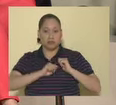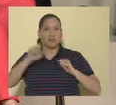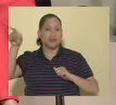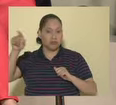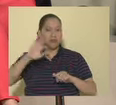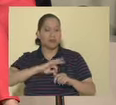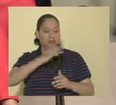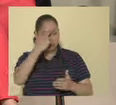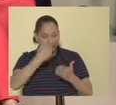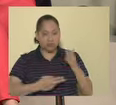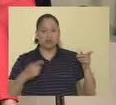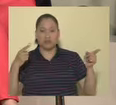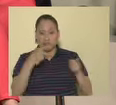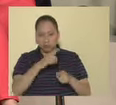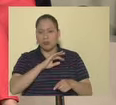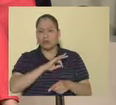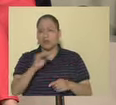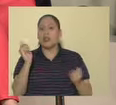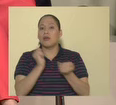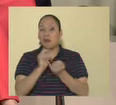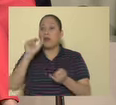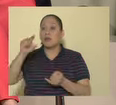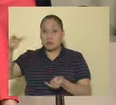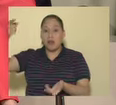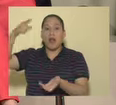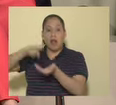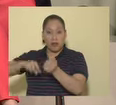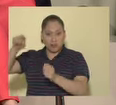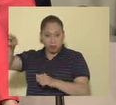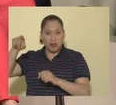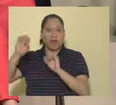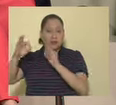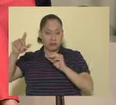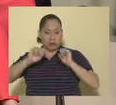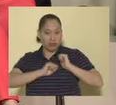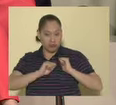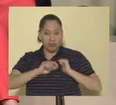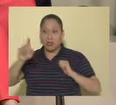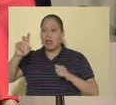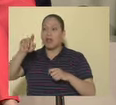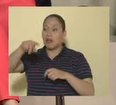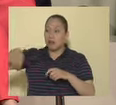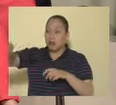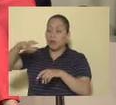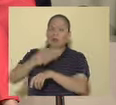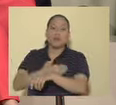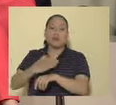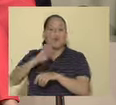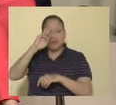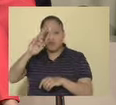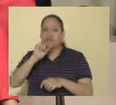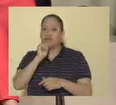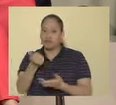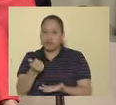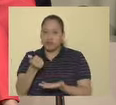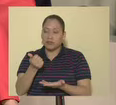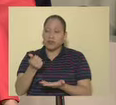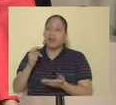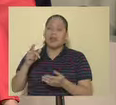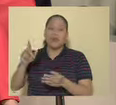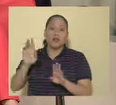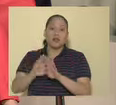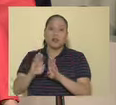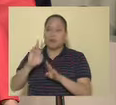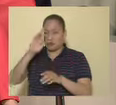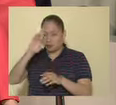ejército. Incluso dentro del mismo ejército y la Fuerza Aérea hay violaciones entre compañeros, entre superiores. Y vamos a